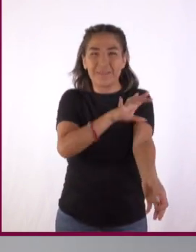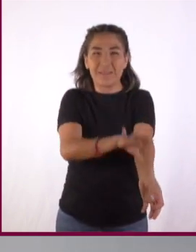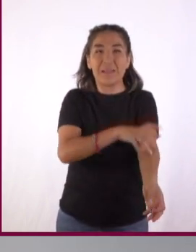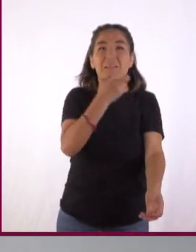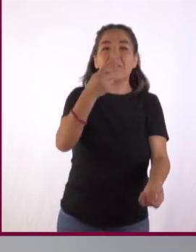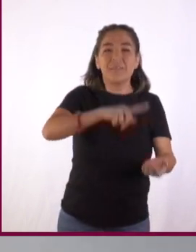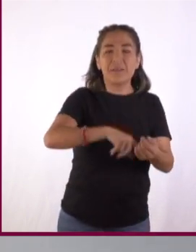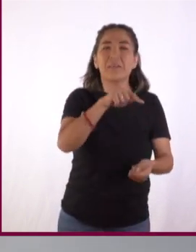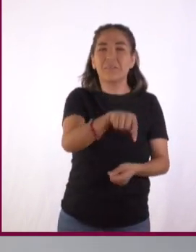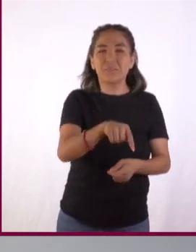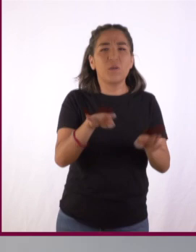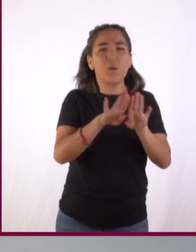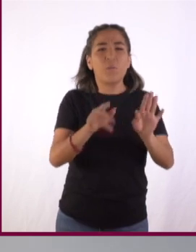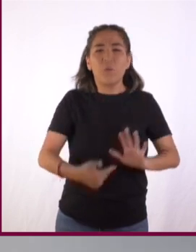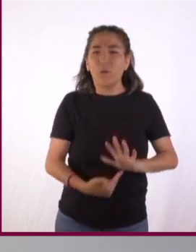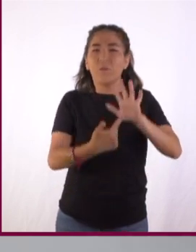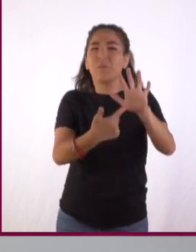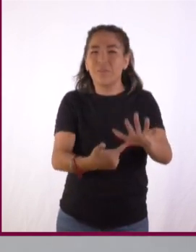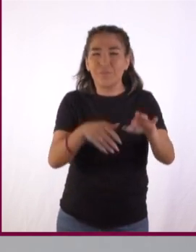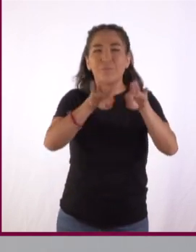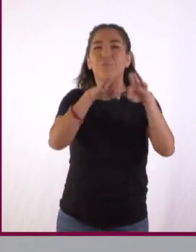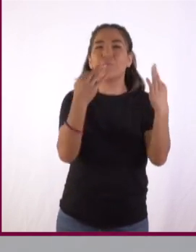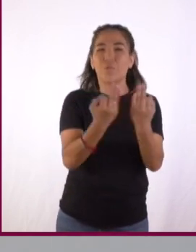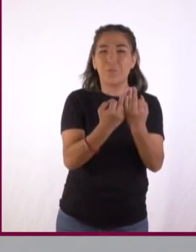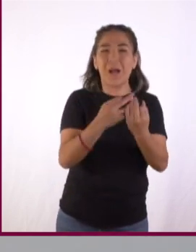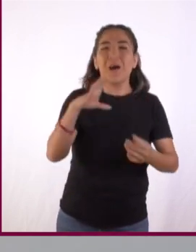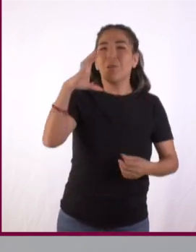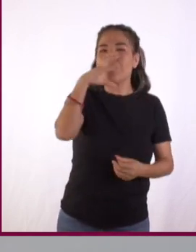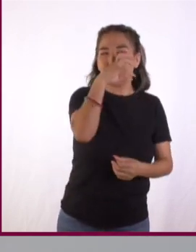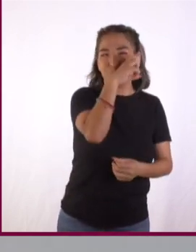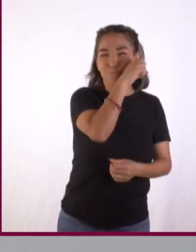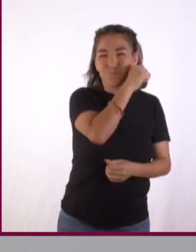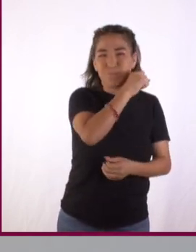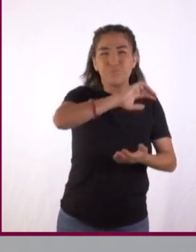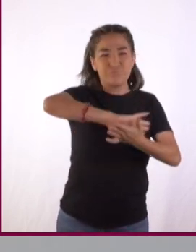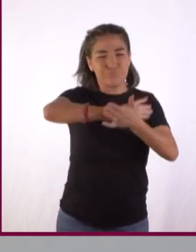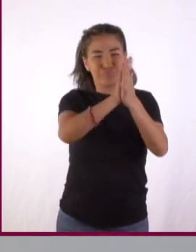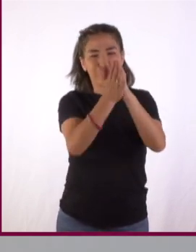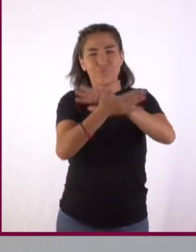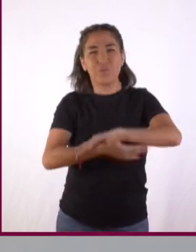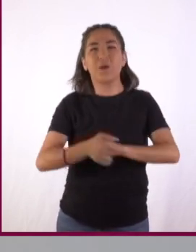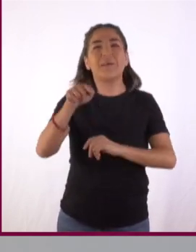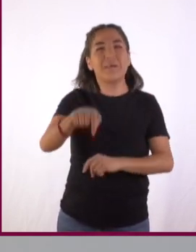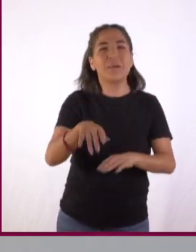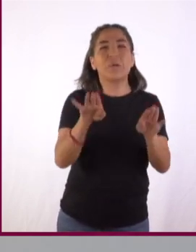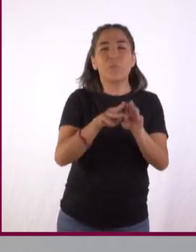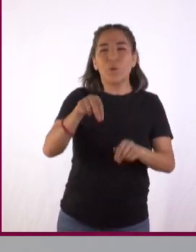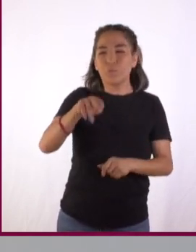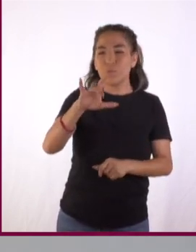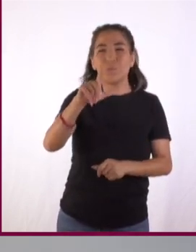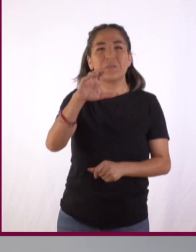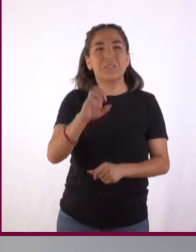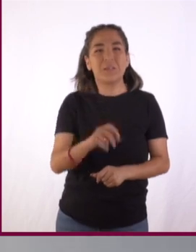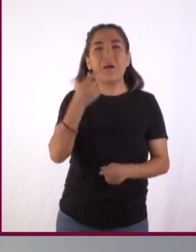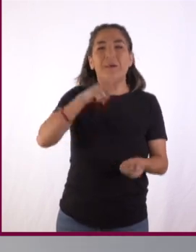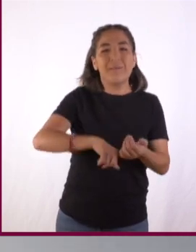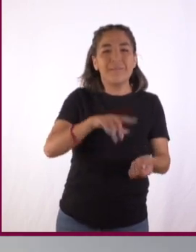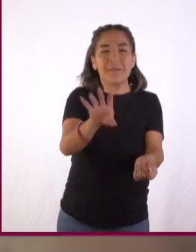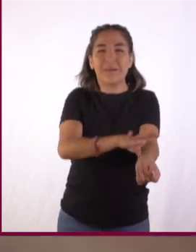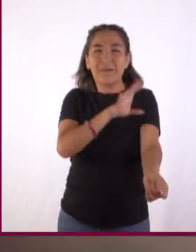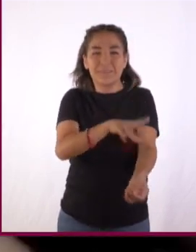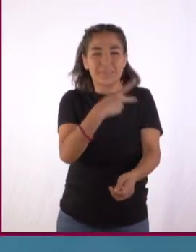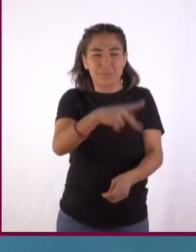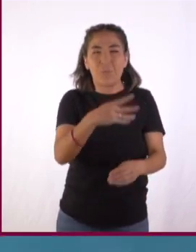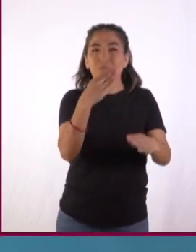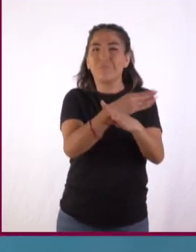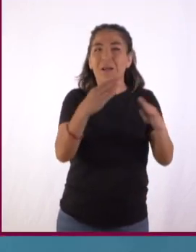la cual se manifiesta en forma de calor. ese calor va a ser emanado por los núcleos magnéticos,